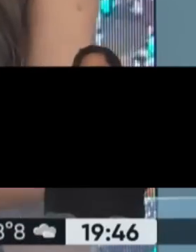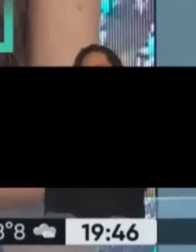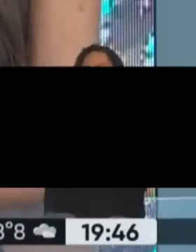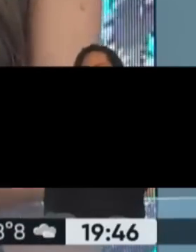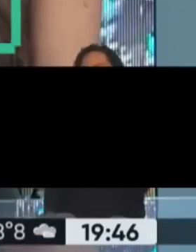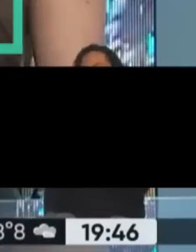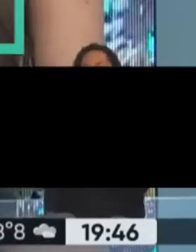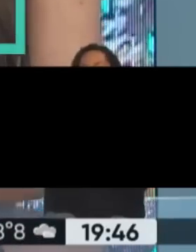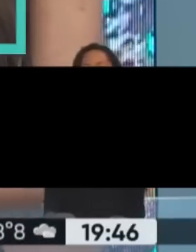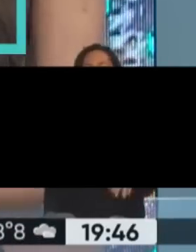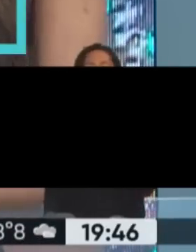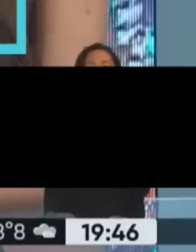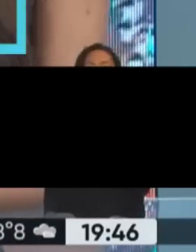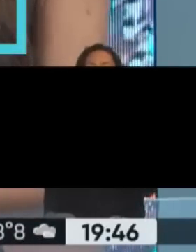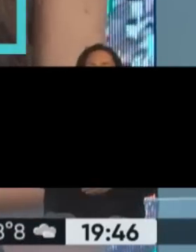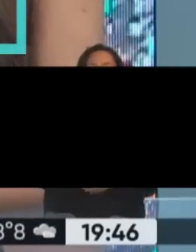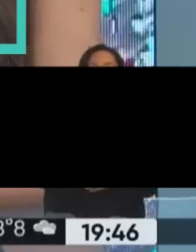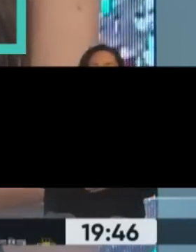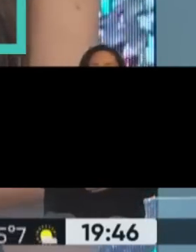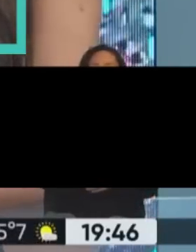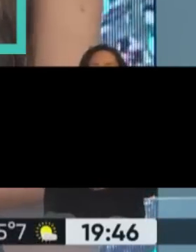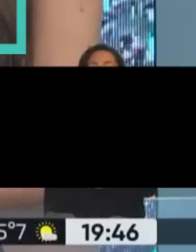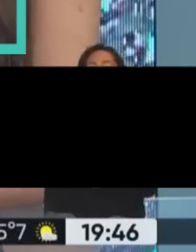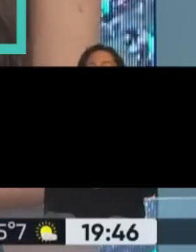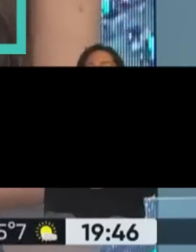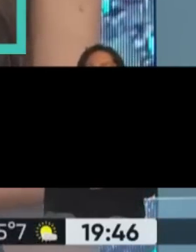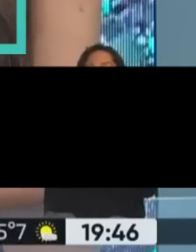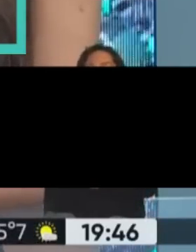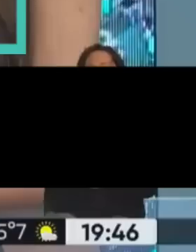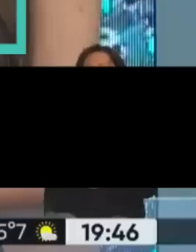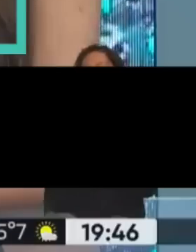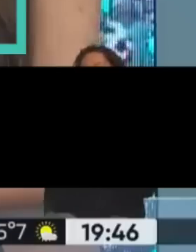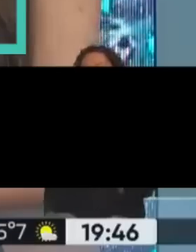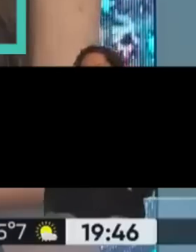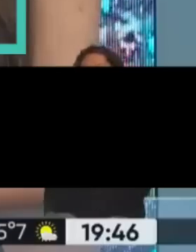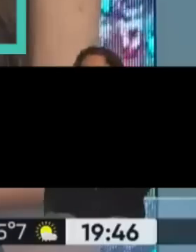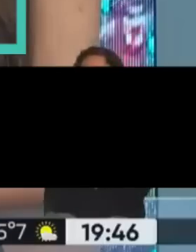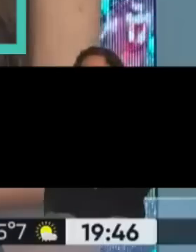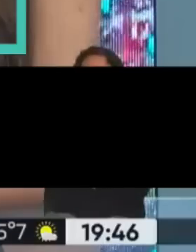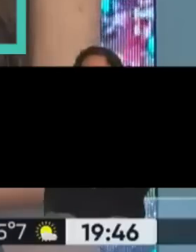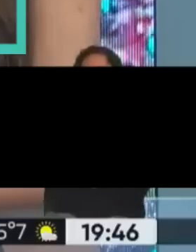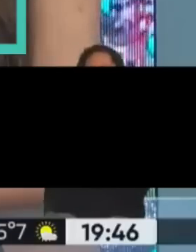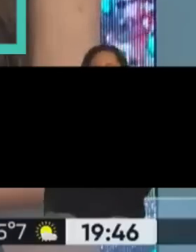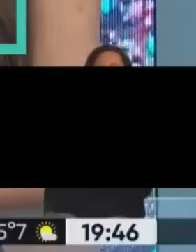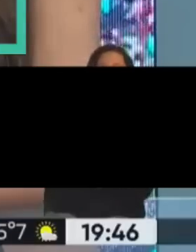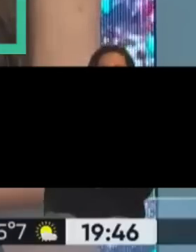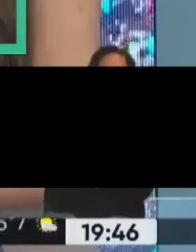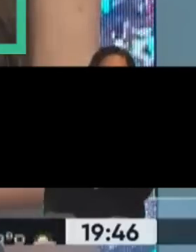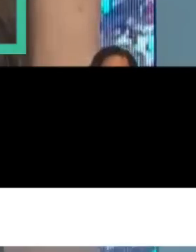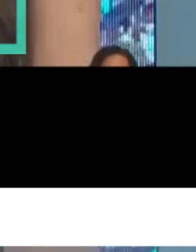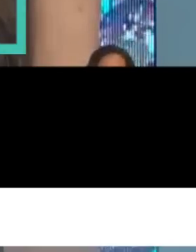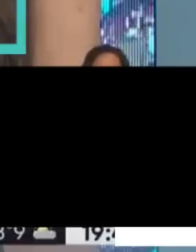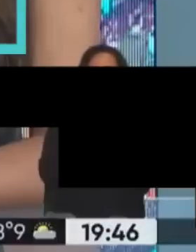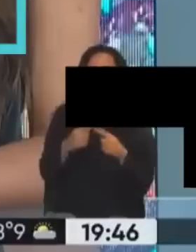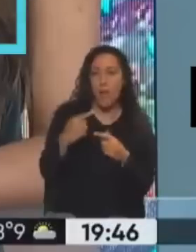jubilación mínima va a quedar en eso junto con el bono y continuarán en marzo con la adopción de la primera actualización dada